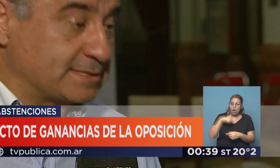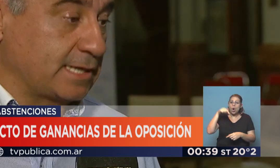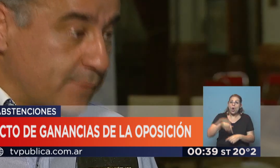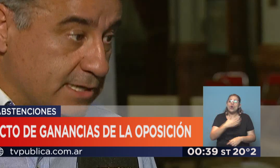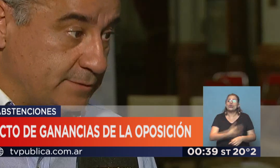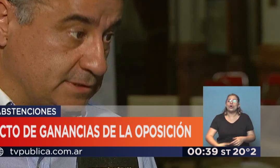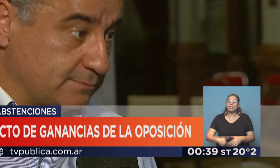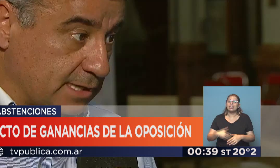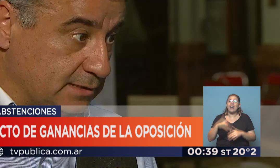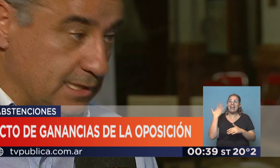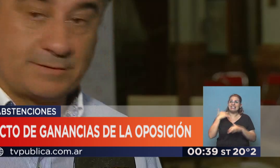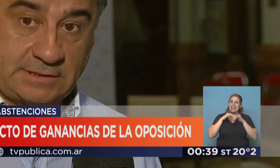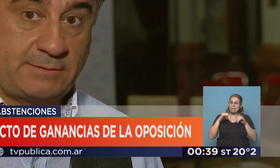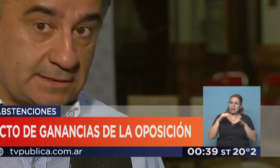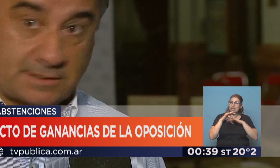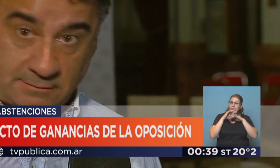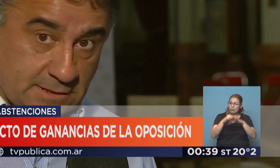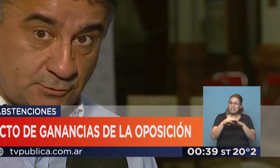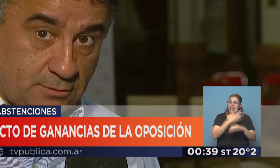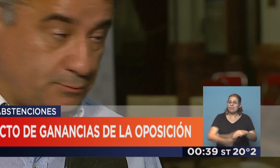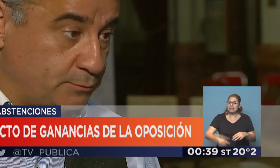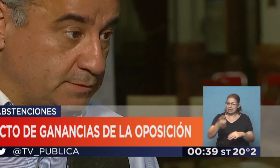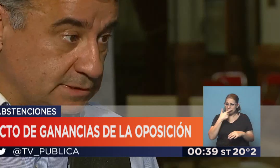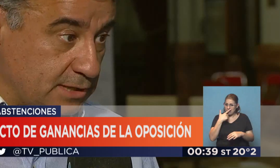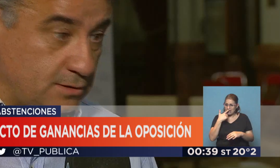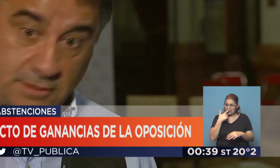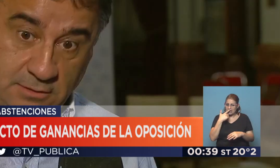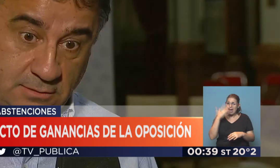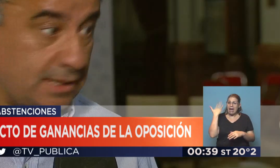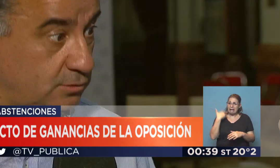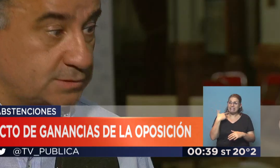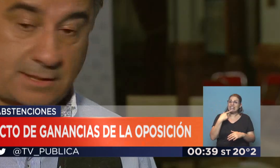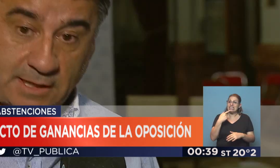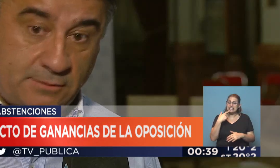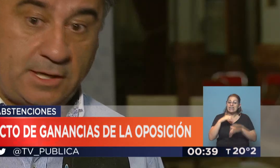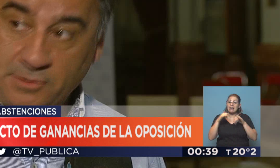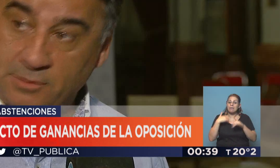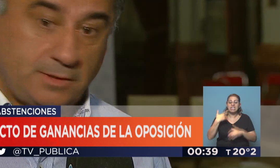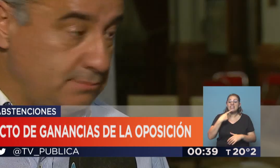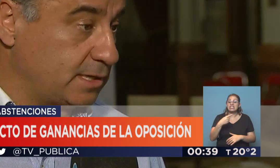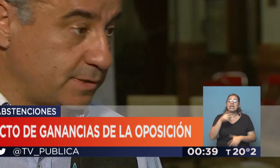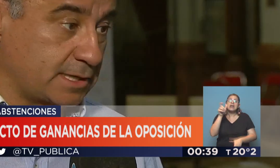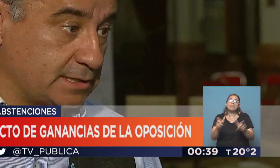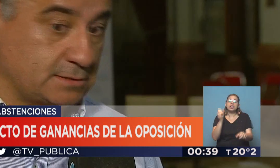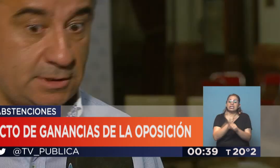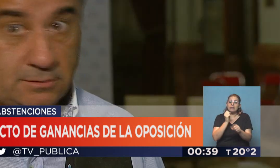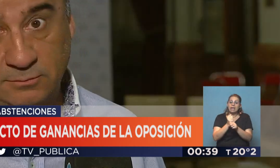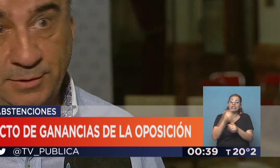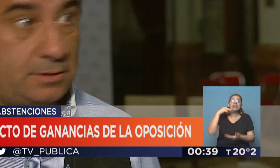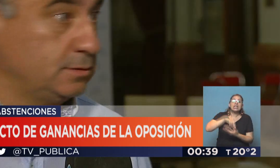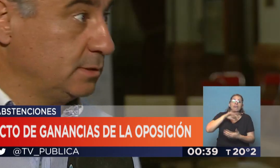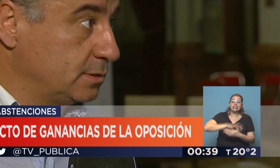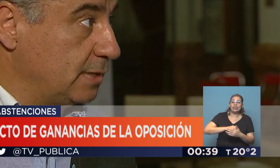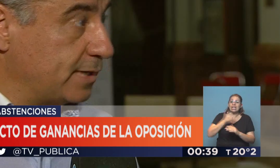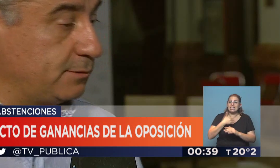una promesa de campaña el presidente Macri. El presidente Macri, si revisamos todos los esfuerzos publicitarios, dijo que los trabajadores no iban a pagar ganancias. Bueno, no